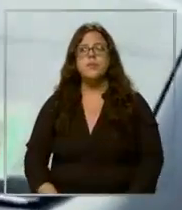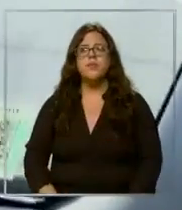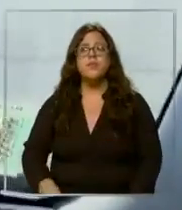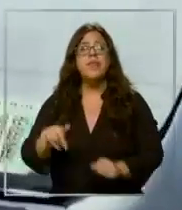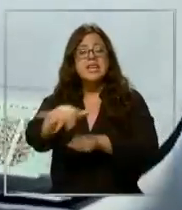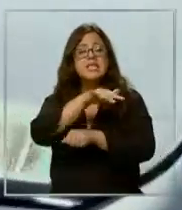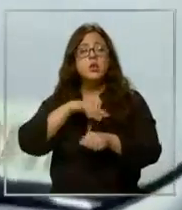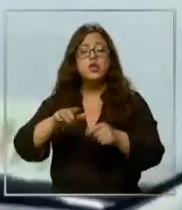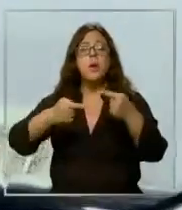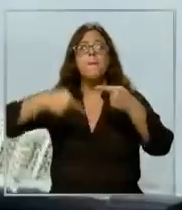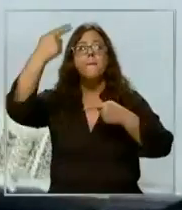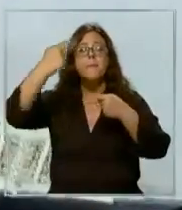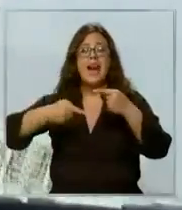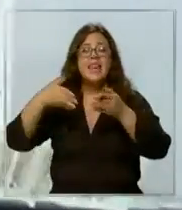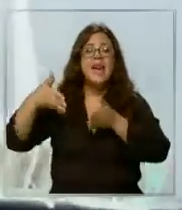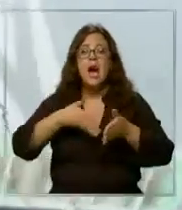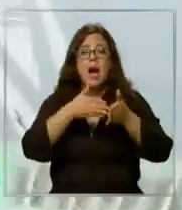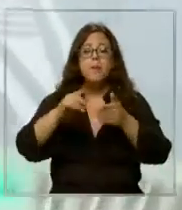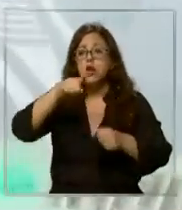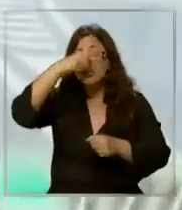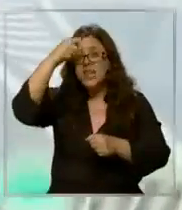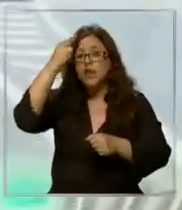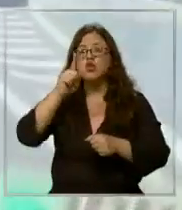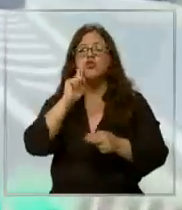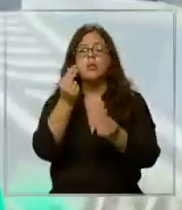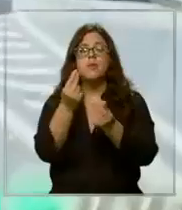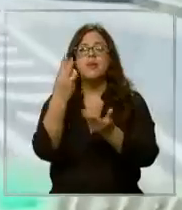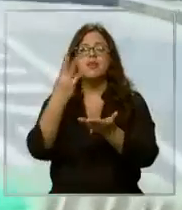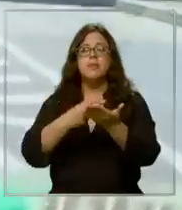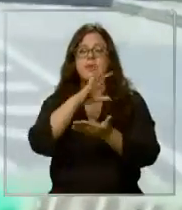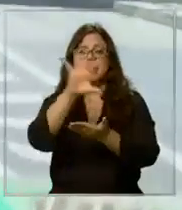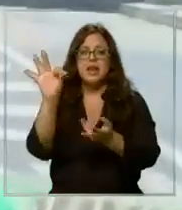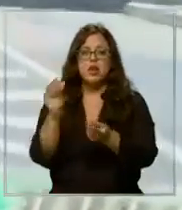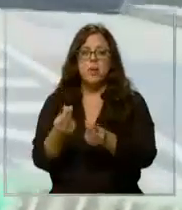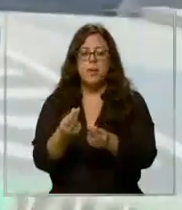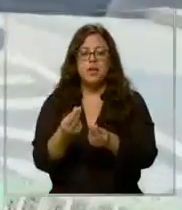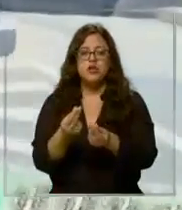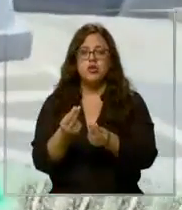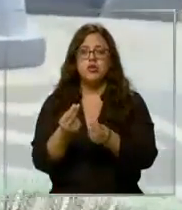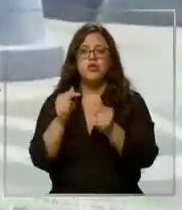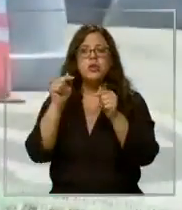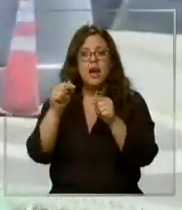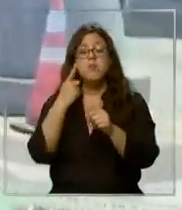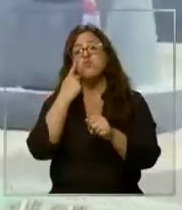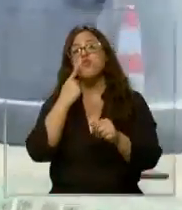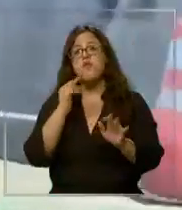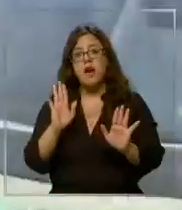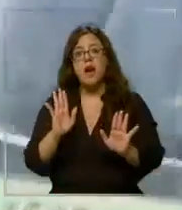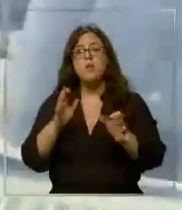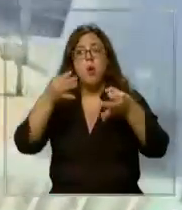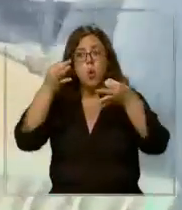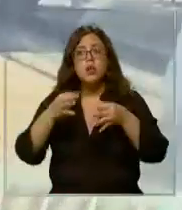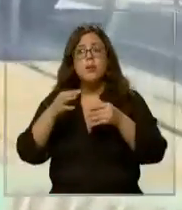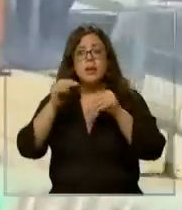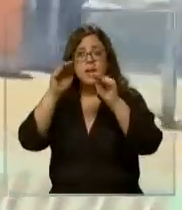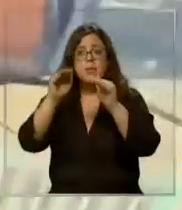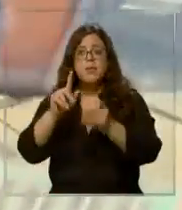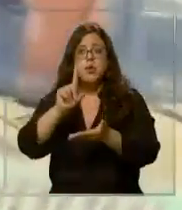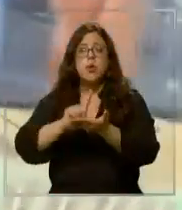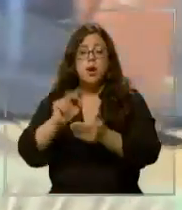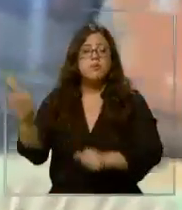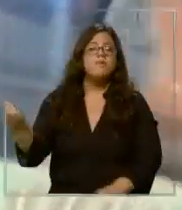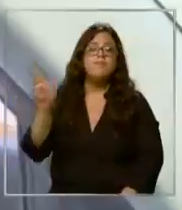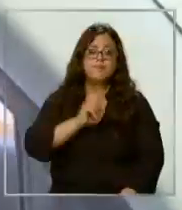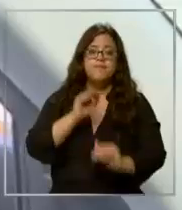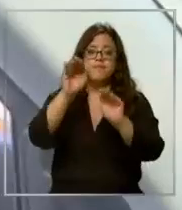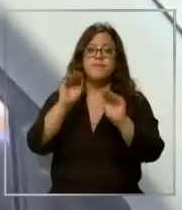El hecho ocurrió en el peaje camino a San Antonio, el que tiene un costo de 3.500 pesos. Hicimos el ejercicio en ese mismo pórtico y la respuesta